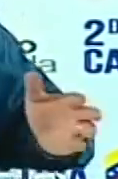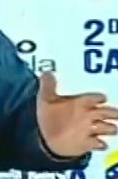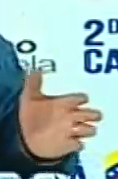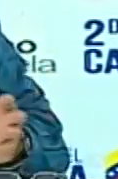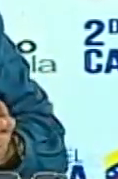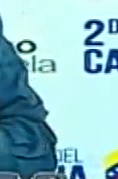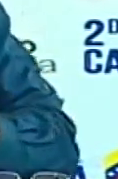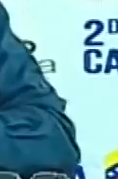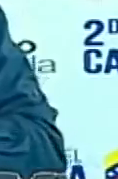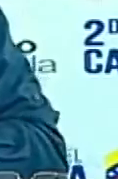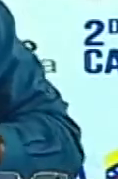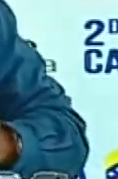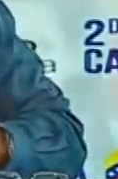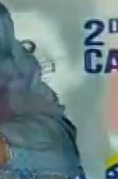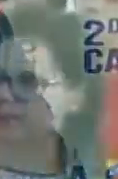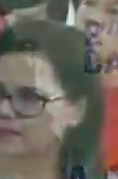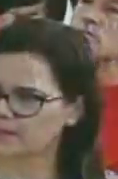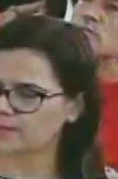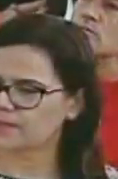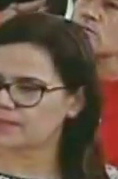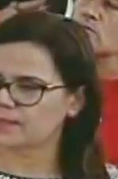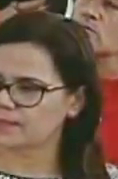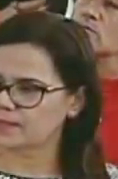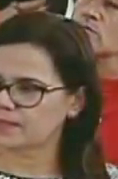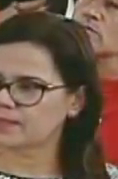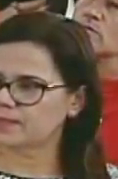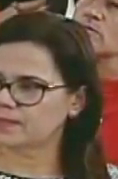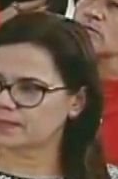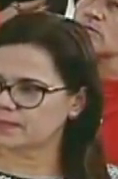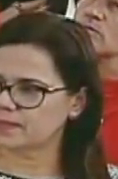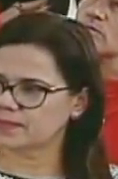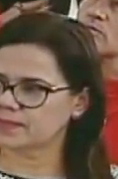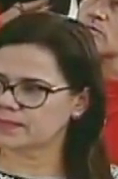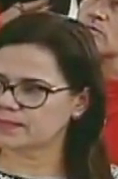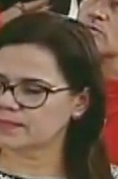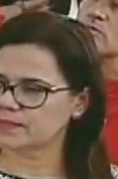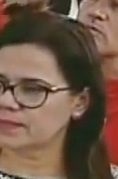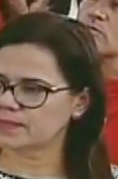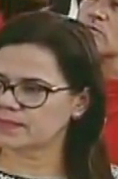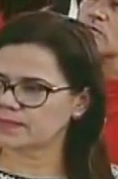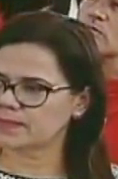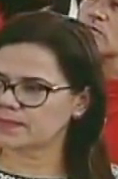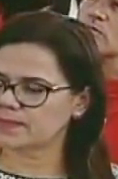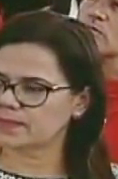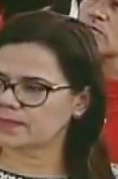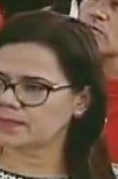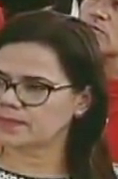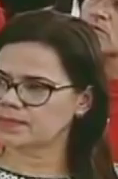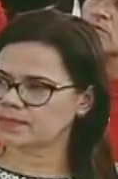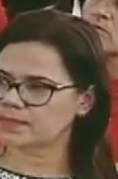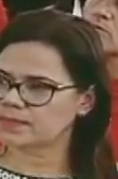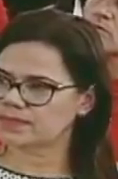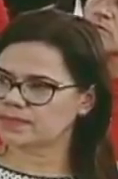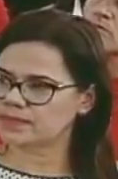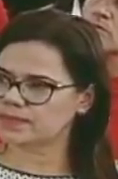y lo logramos a pesar de la guerra económica, la revolución siempre consigue los recursos para la inversión social, para